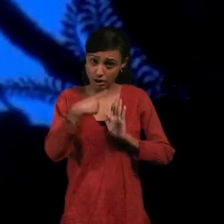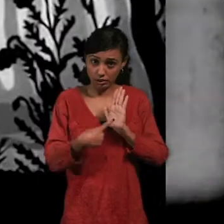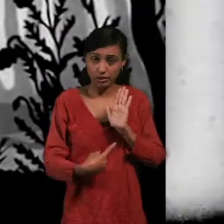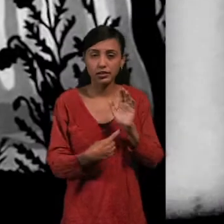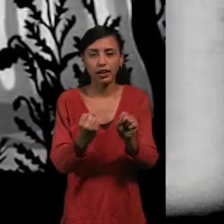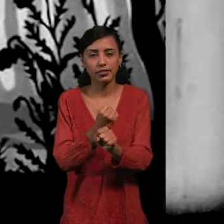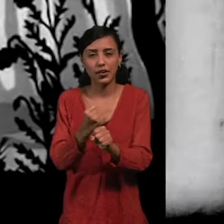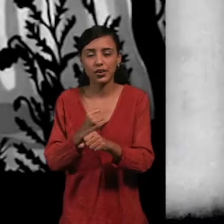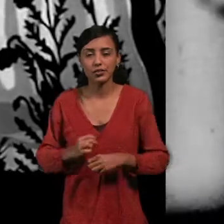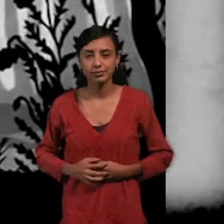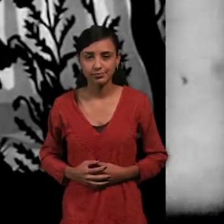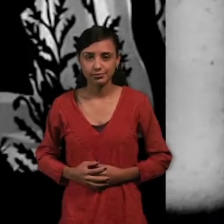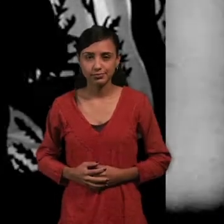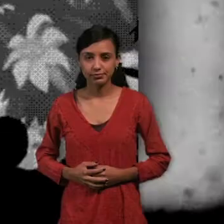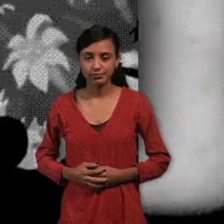trabajo.